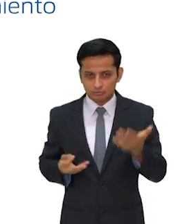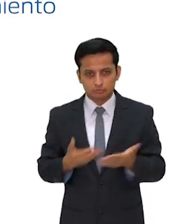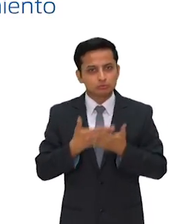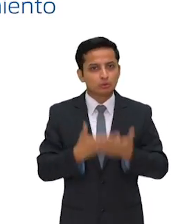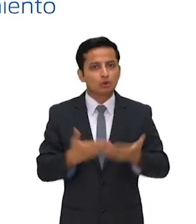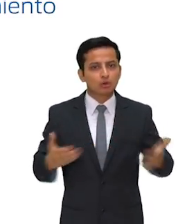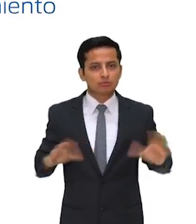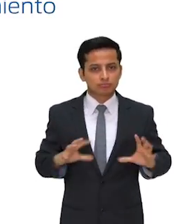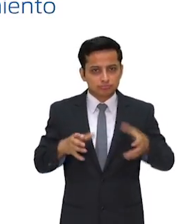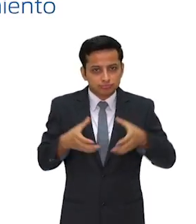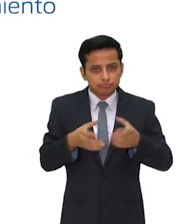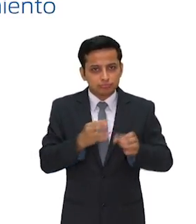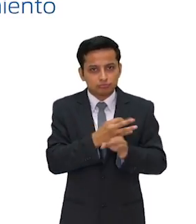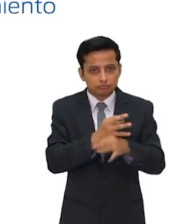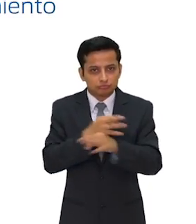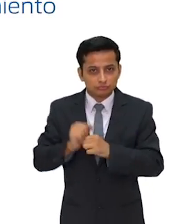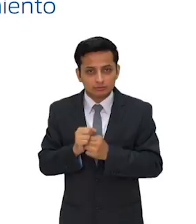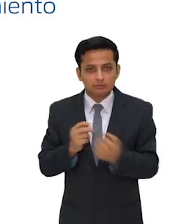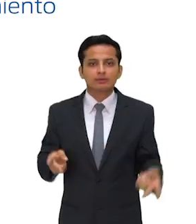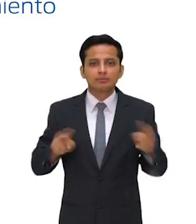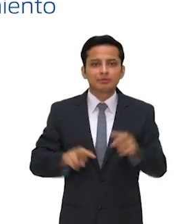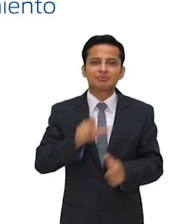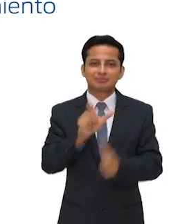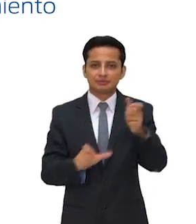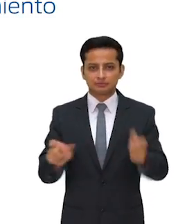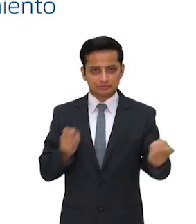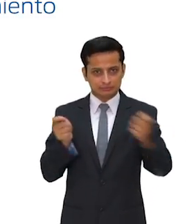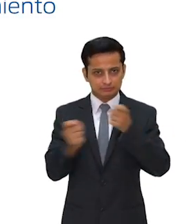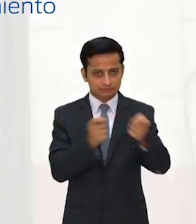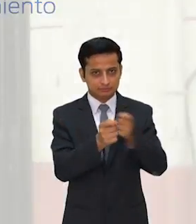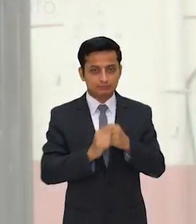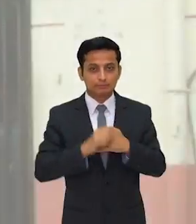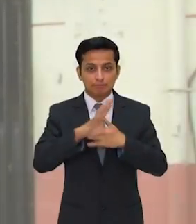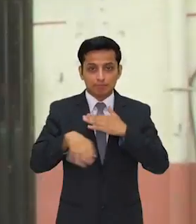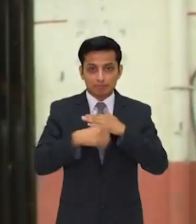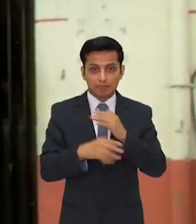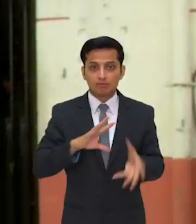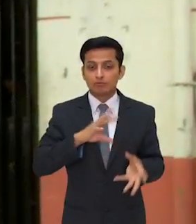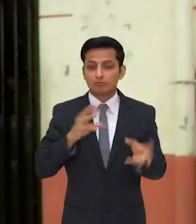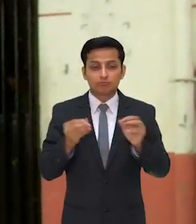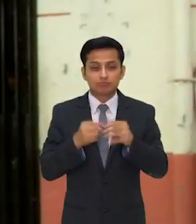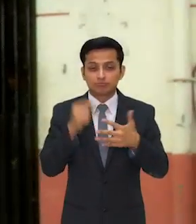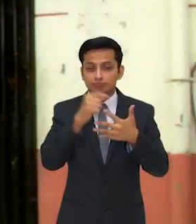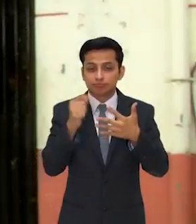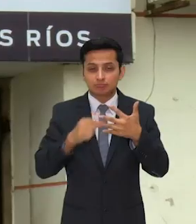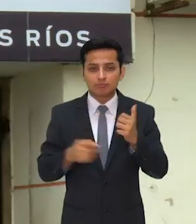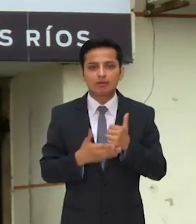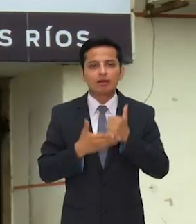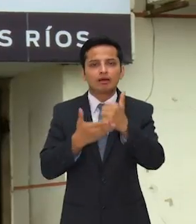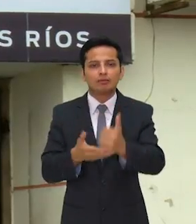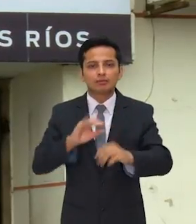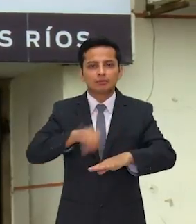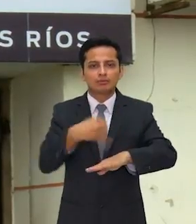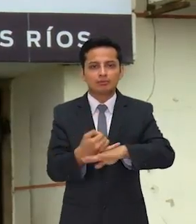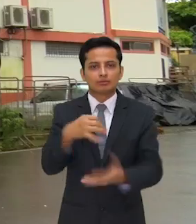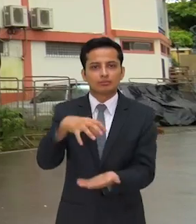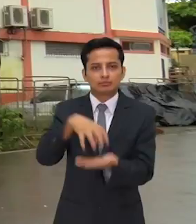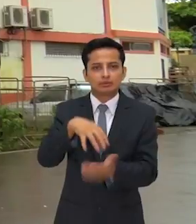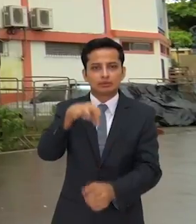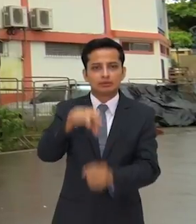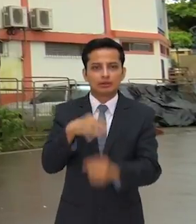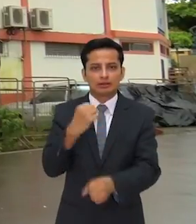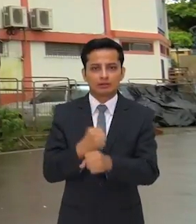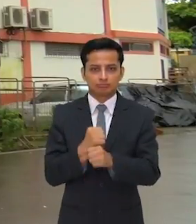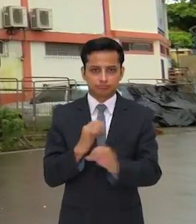bienes, el presupuesto asignado para su funcionamiento y los recursos humanos, además de prestar todas las facilidades para el funcionamiento de la